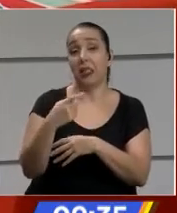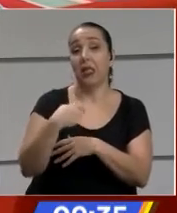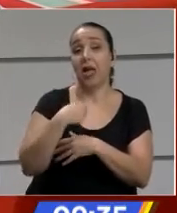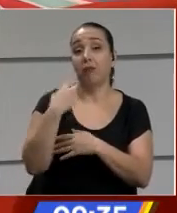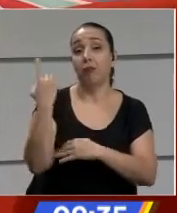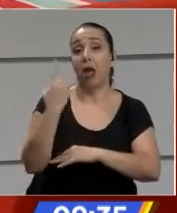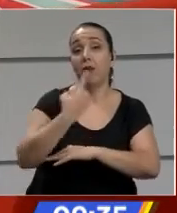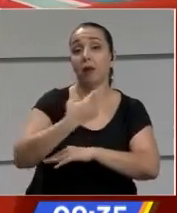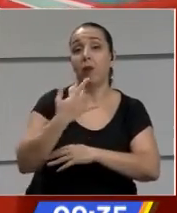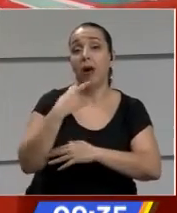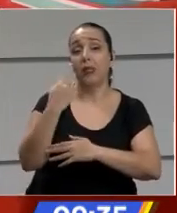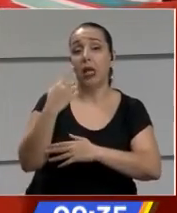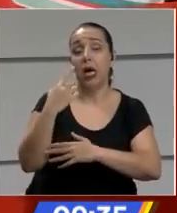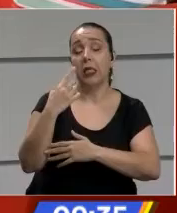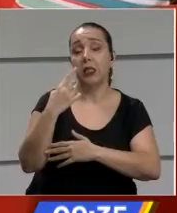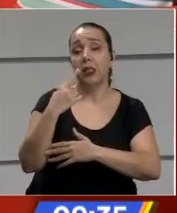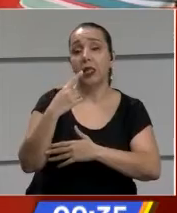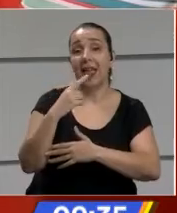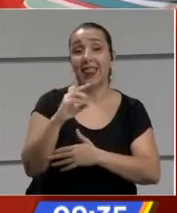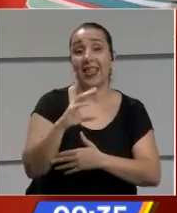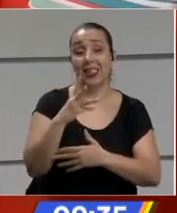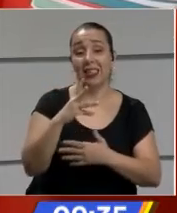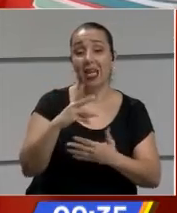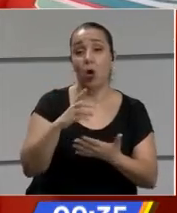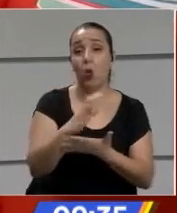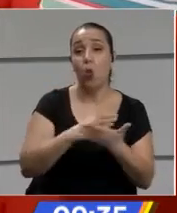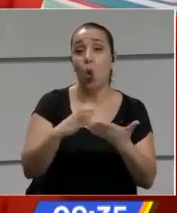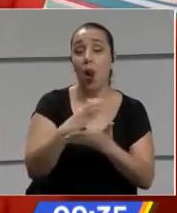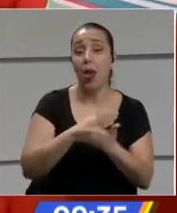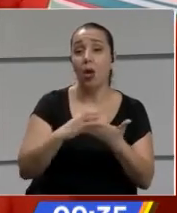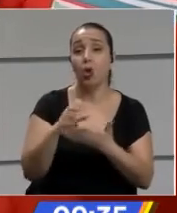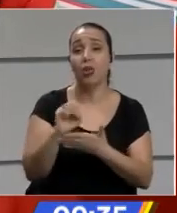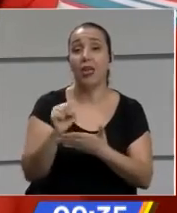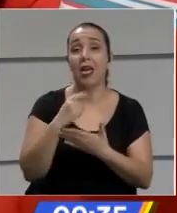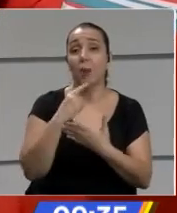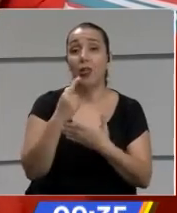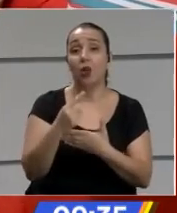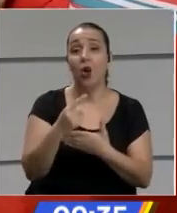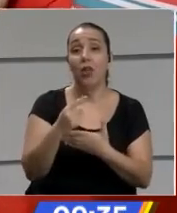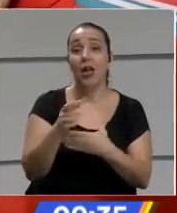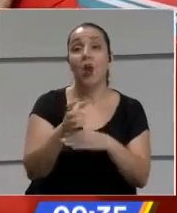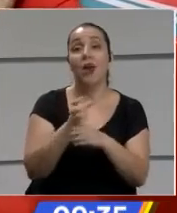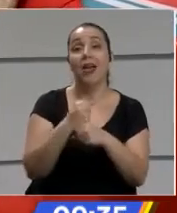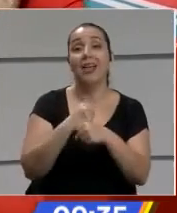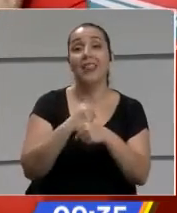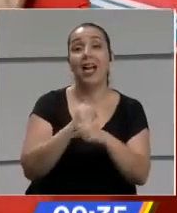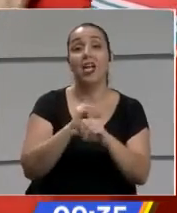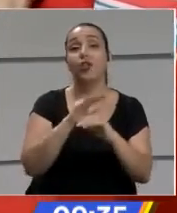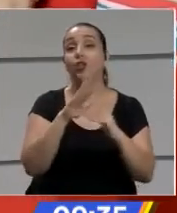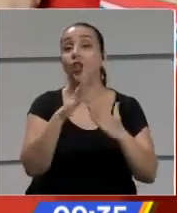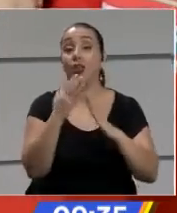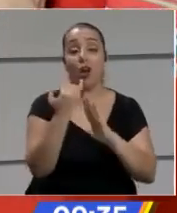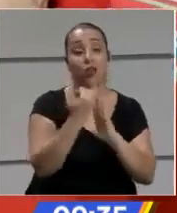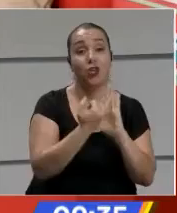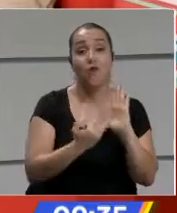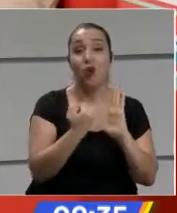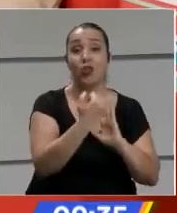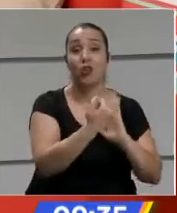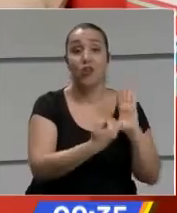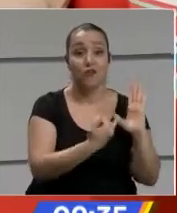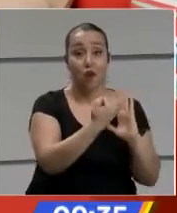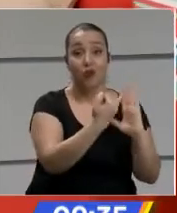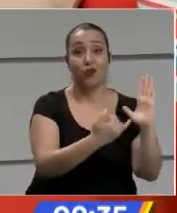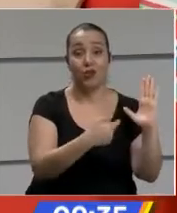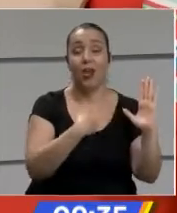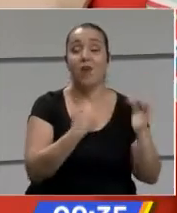de décimo año del Colegio Experimental de Siquirres, fue la que hizo todas las imágenes todas que vimos en